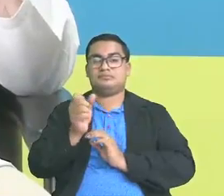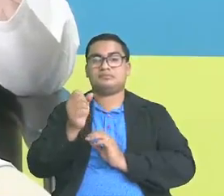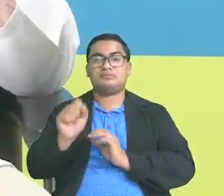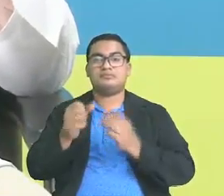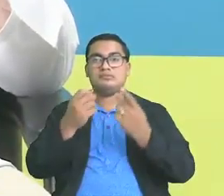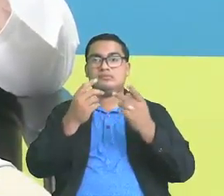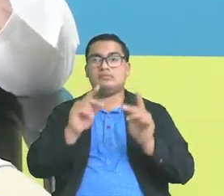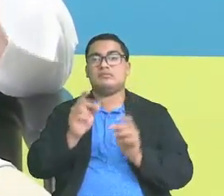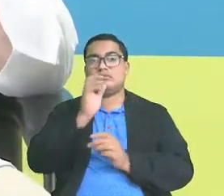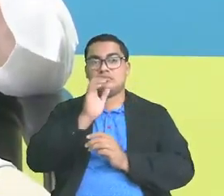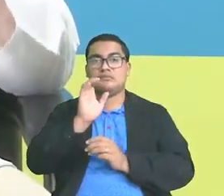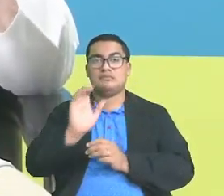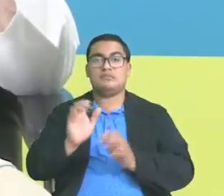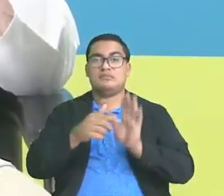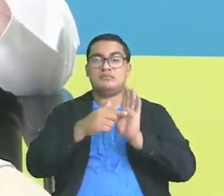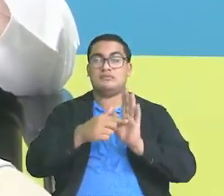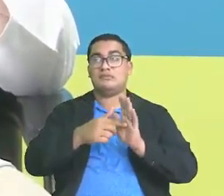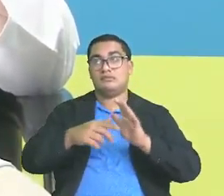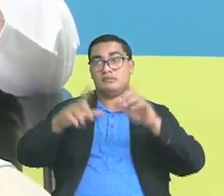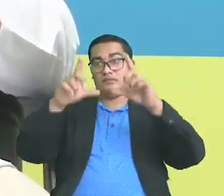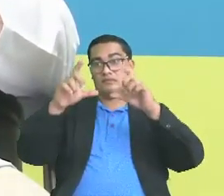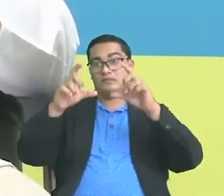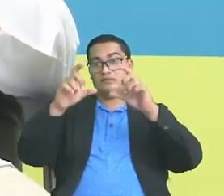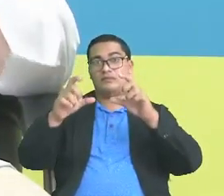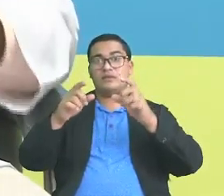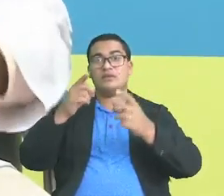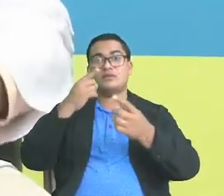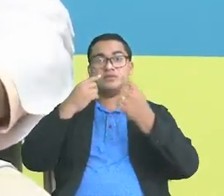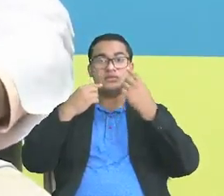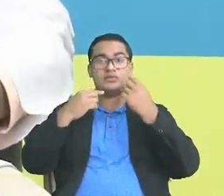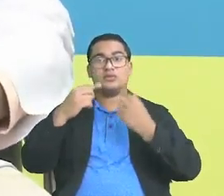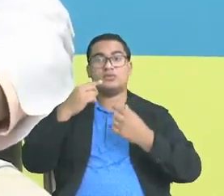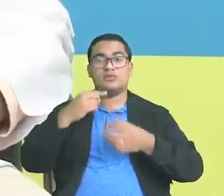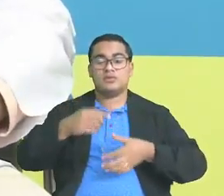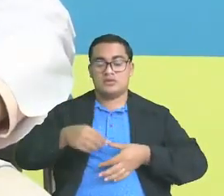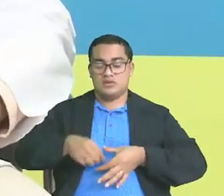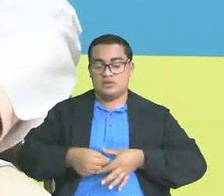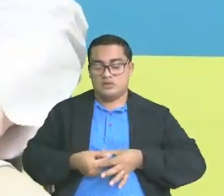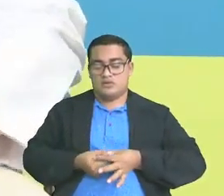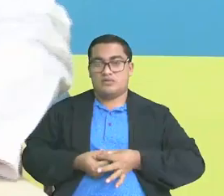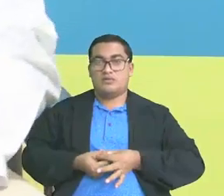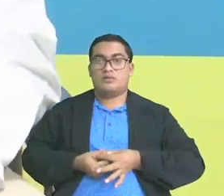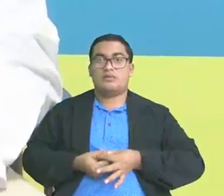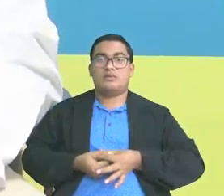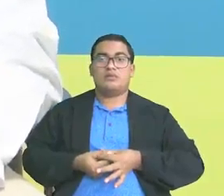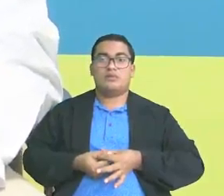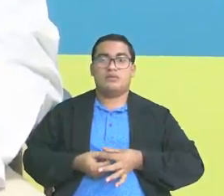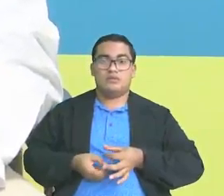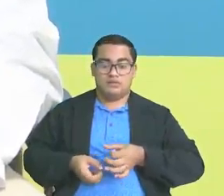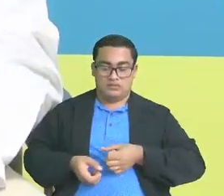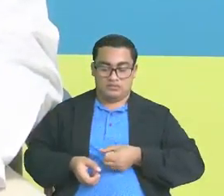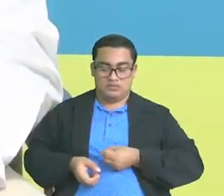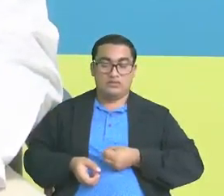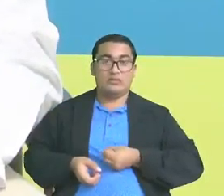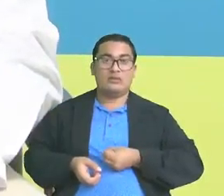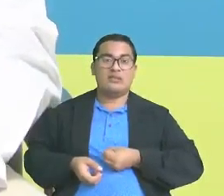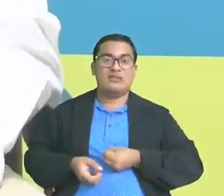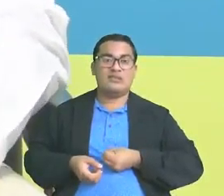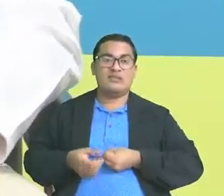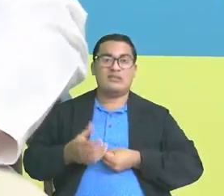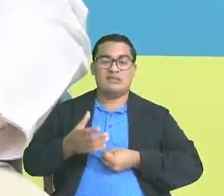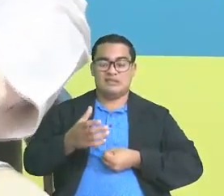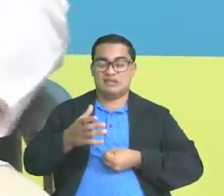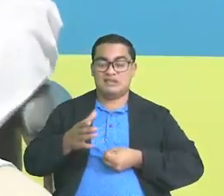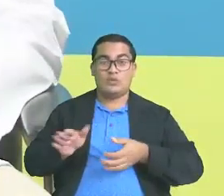ese niño que teníamos de ejemplo en la imagen llora y tiene intestino dentro, le expliqué que se hace este